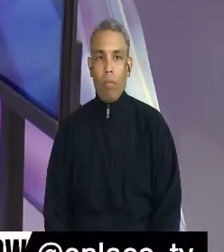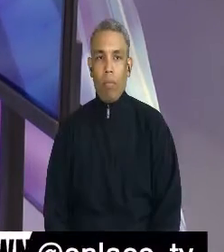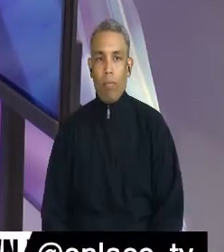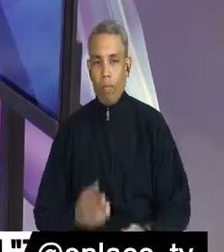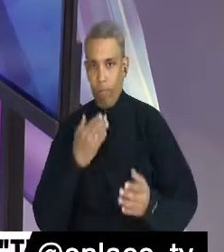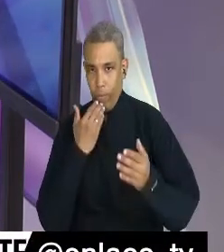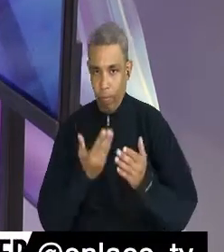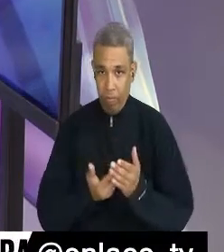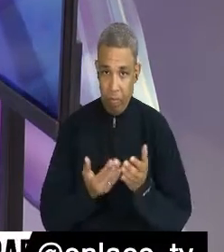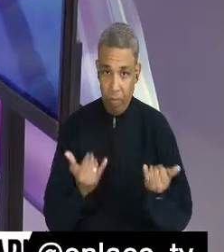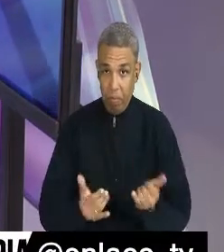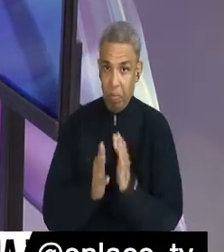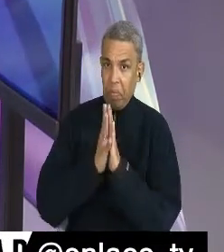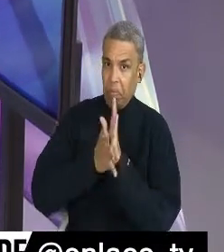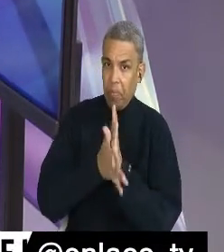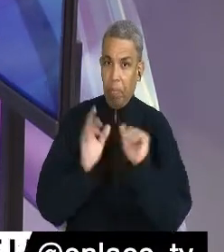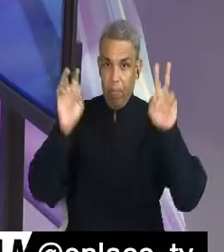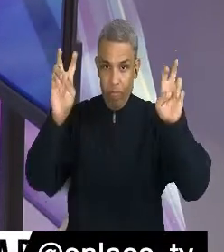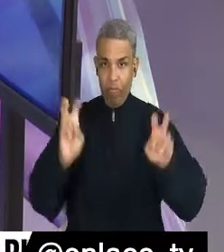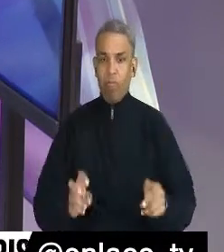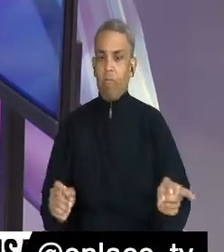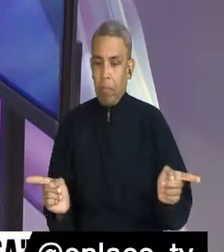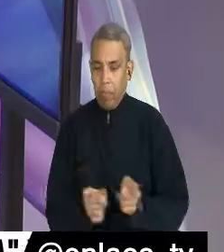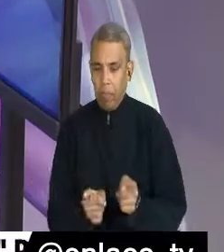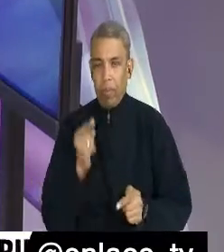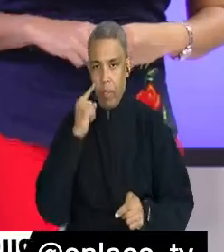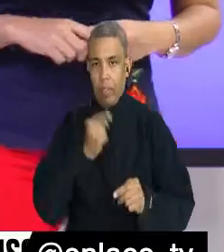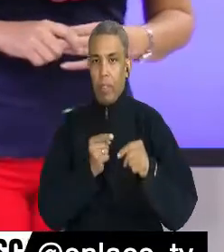ciudad y región a continuación nuestros titulares